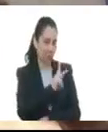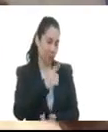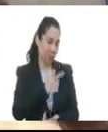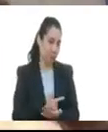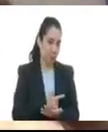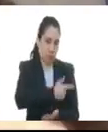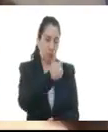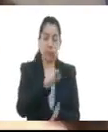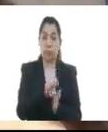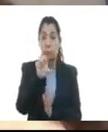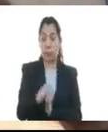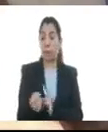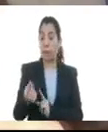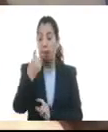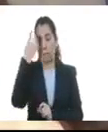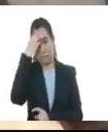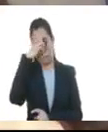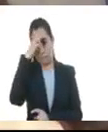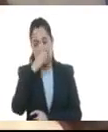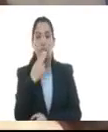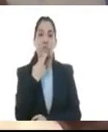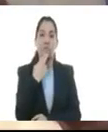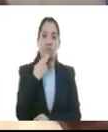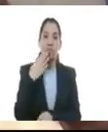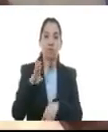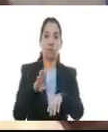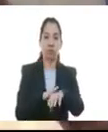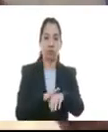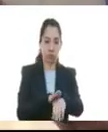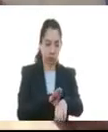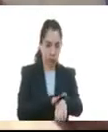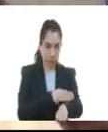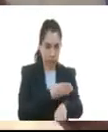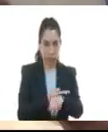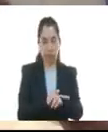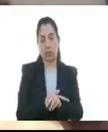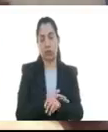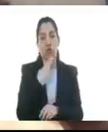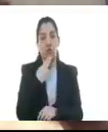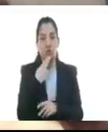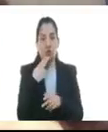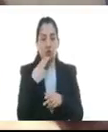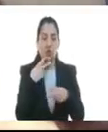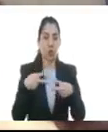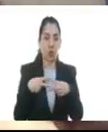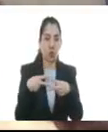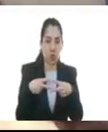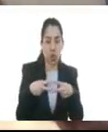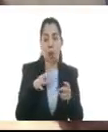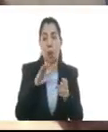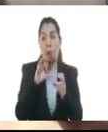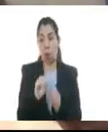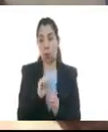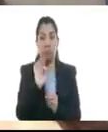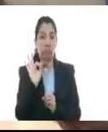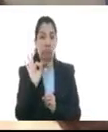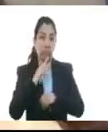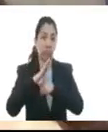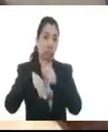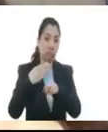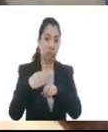utilizaban calcetines, como toallas o paños, pedazos de tela que se encontraban en la basura, me pareció que